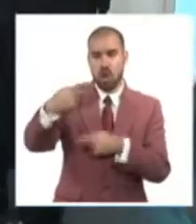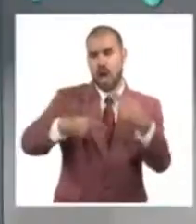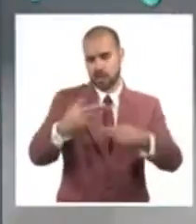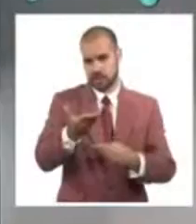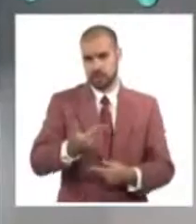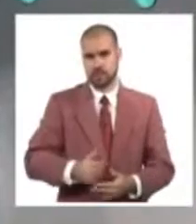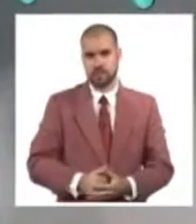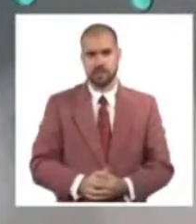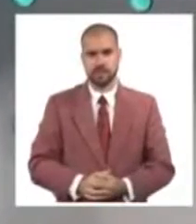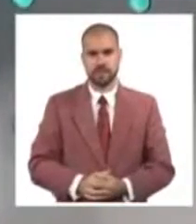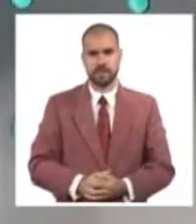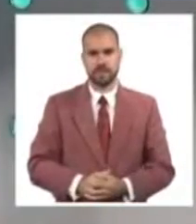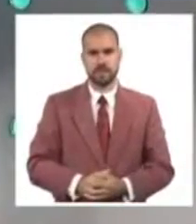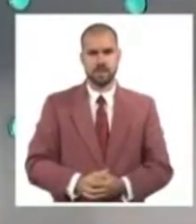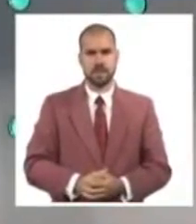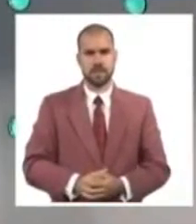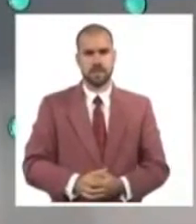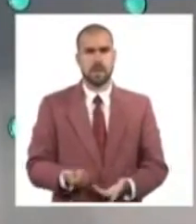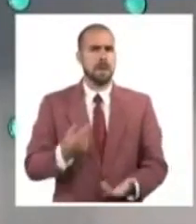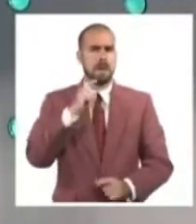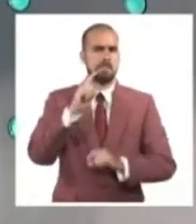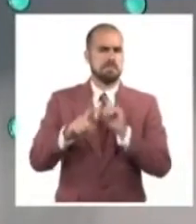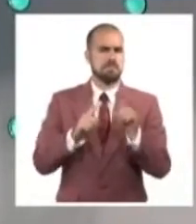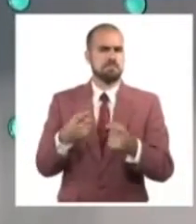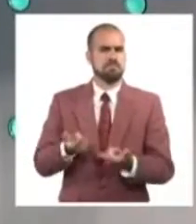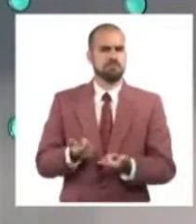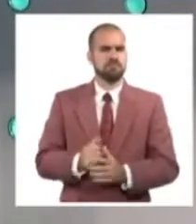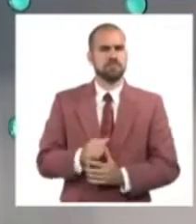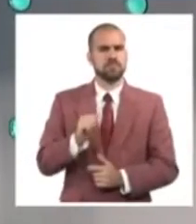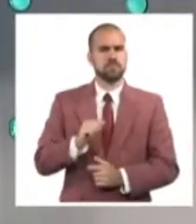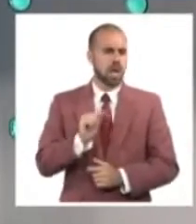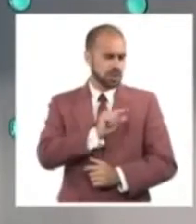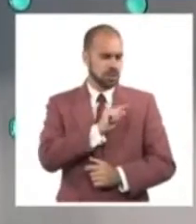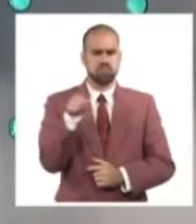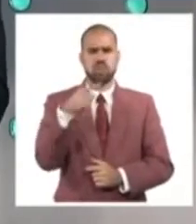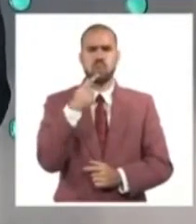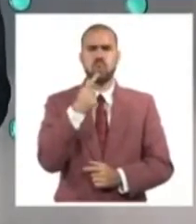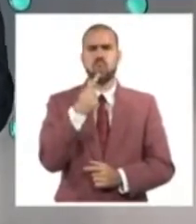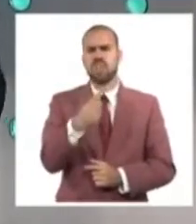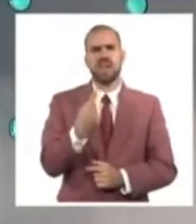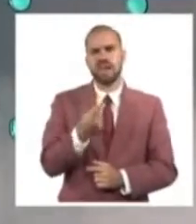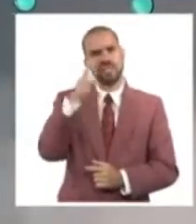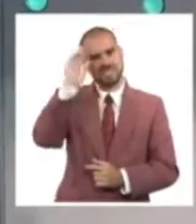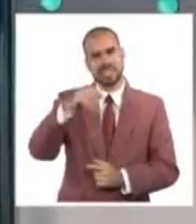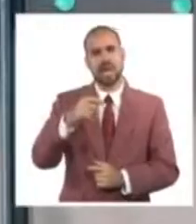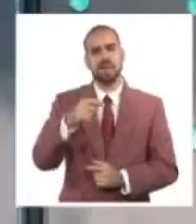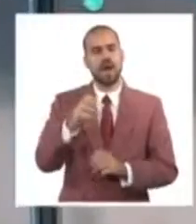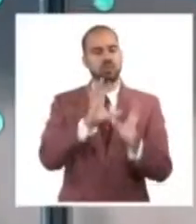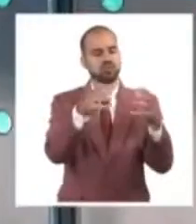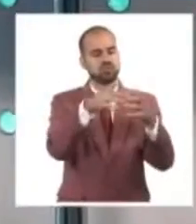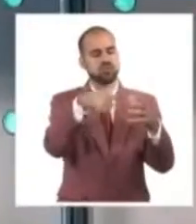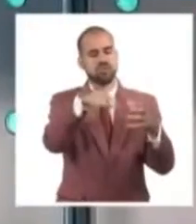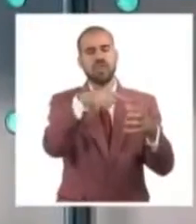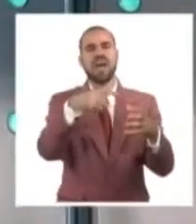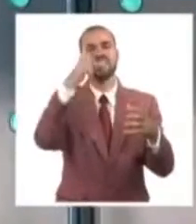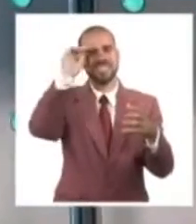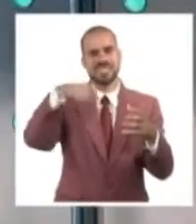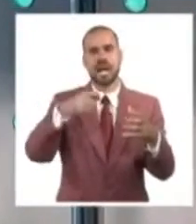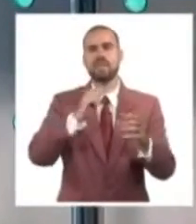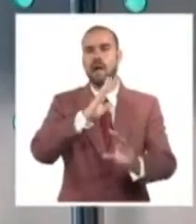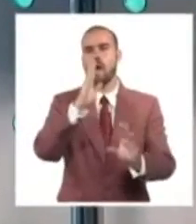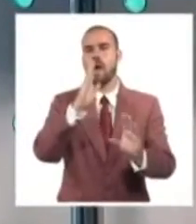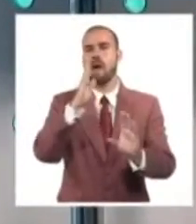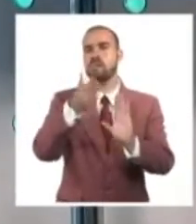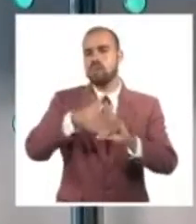Usted mencionaba hace unos instantes la Sociedad de Derecho Procesal, y quizás algunos términos aquí puedan ser de